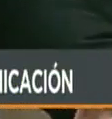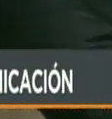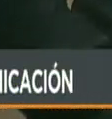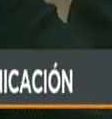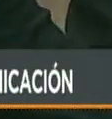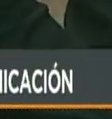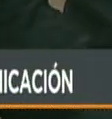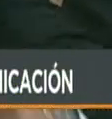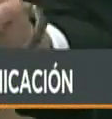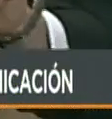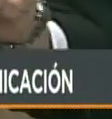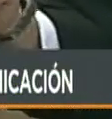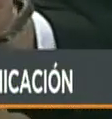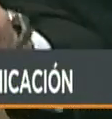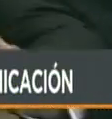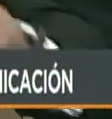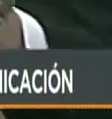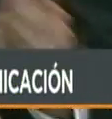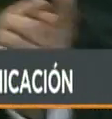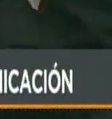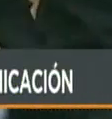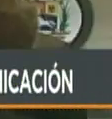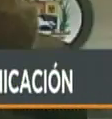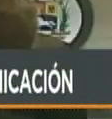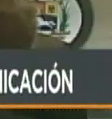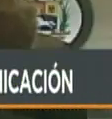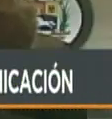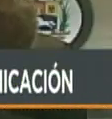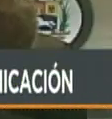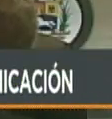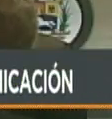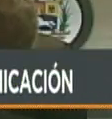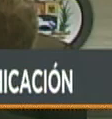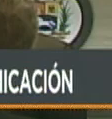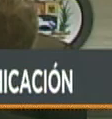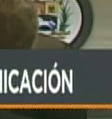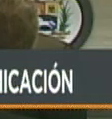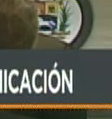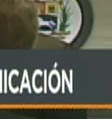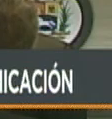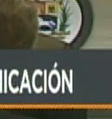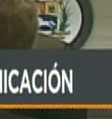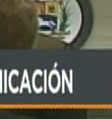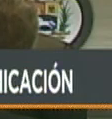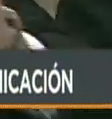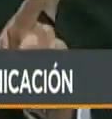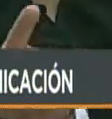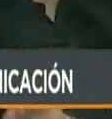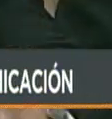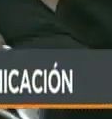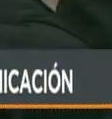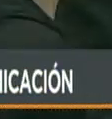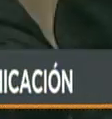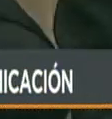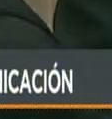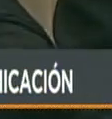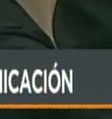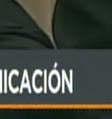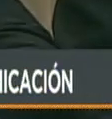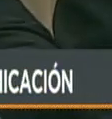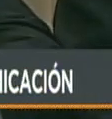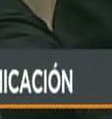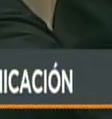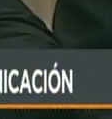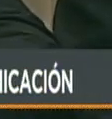la economía mejore pero no es sólo su problema el problema de todos nosotros y si todos nosotros los venezolanos y venezolanas no